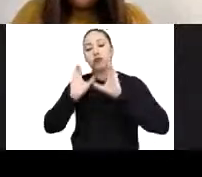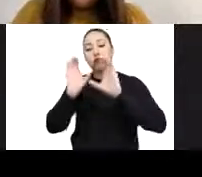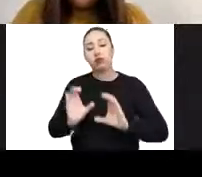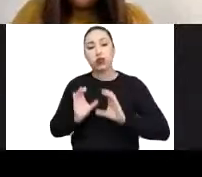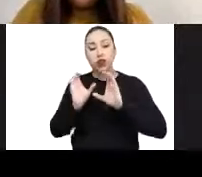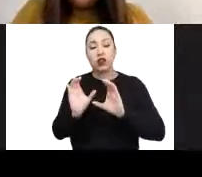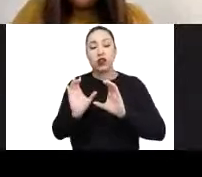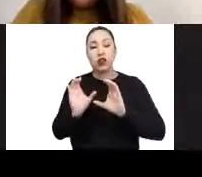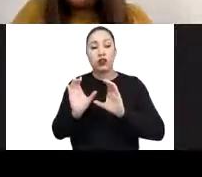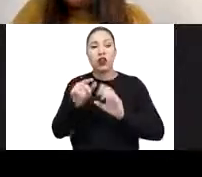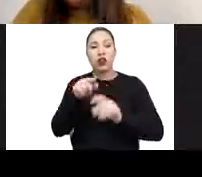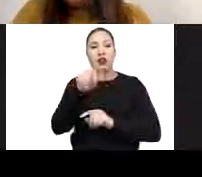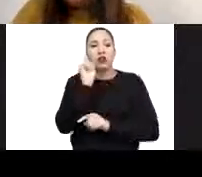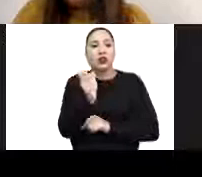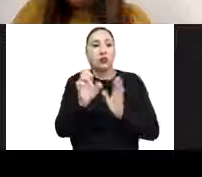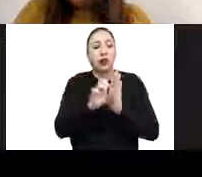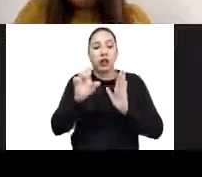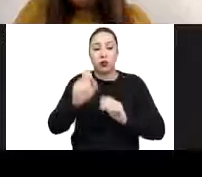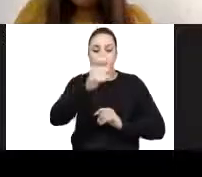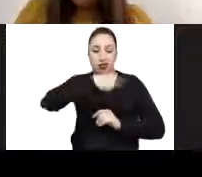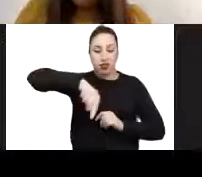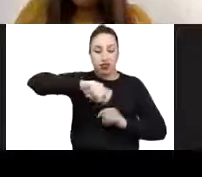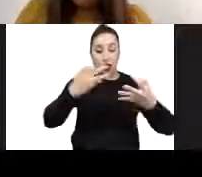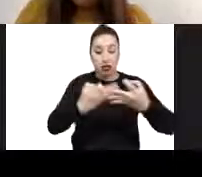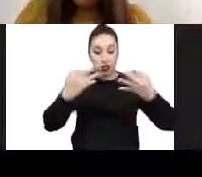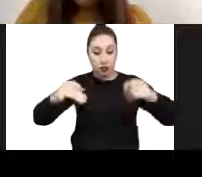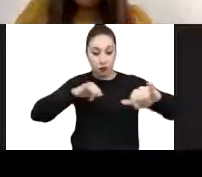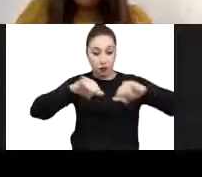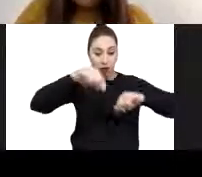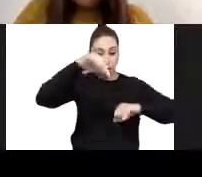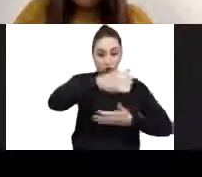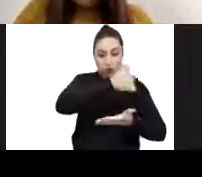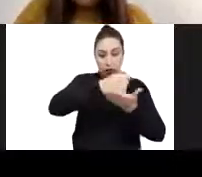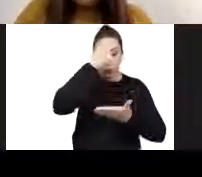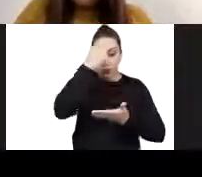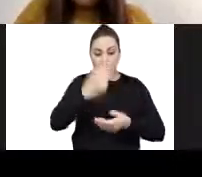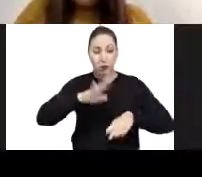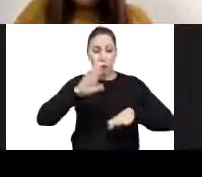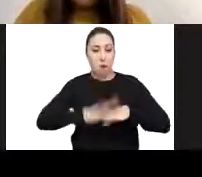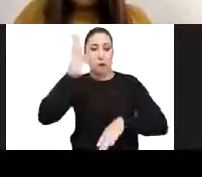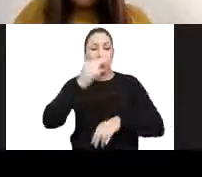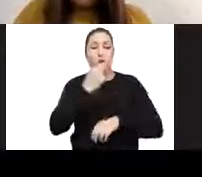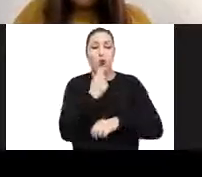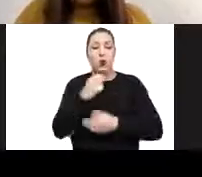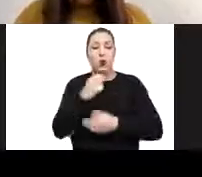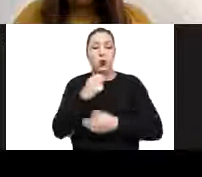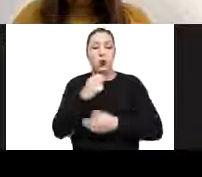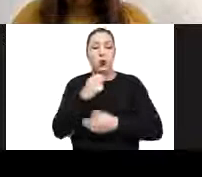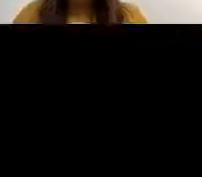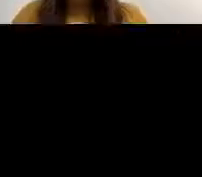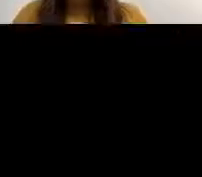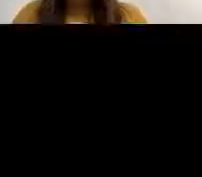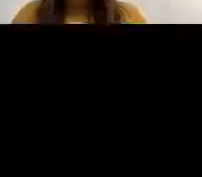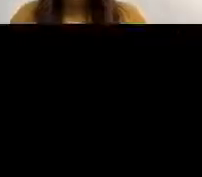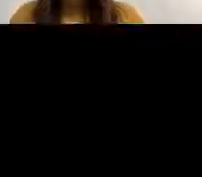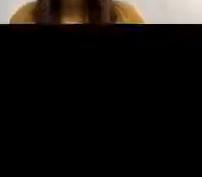la superficie total del territorio de la Ciudad de México está ocupado por suelo de conservación. La zona urbana, por